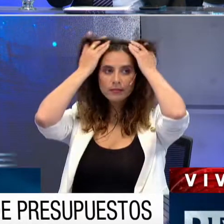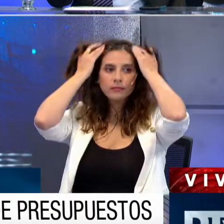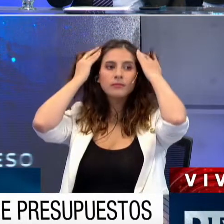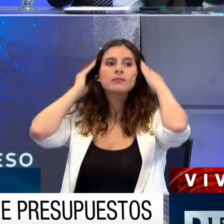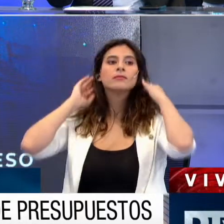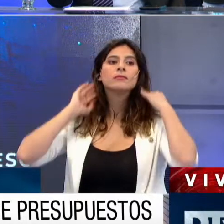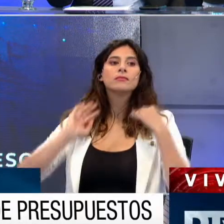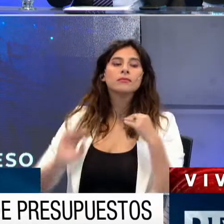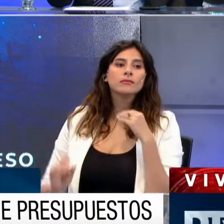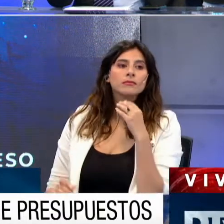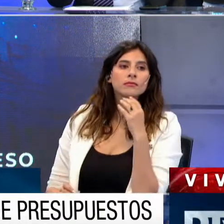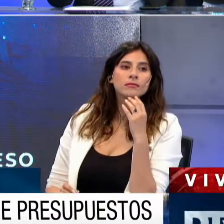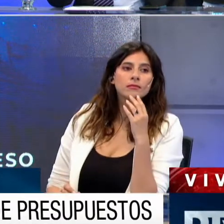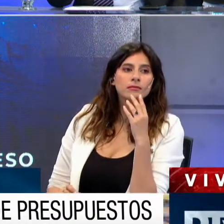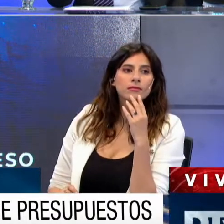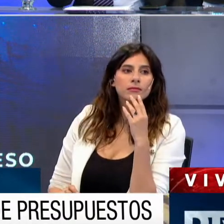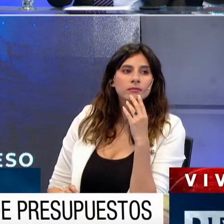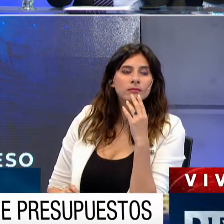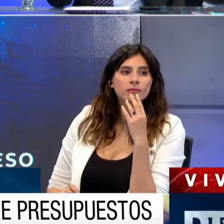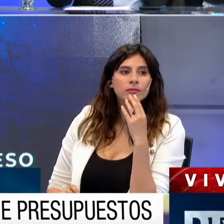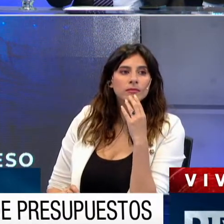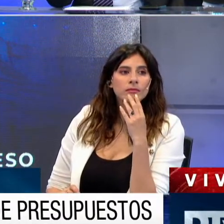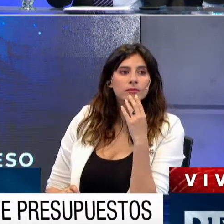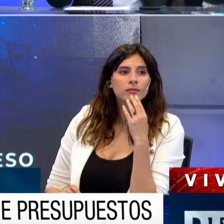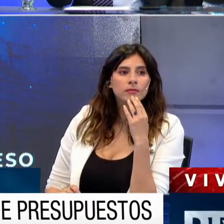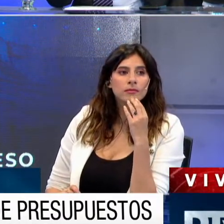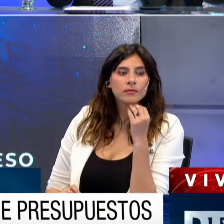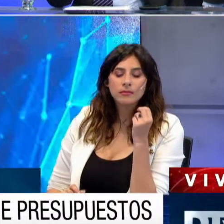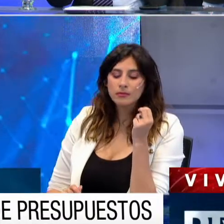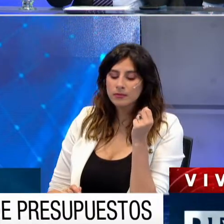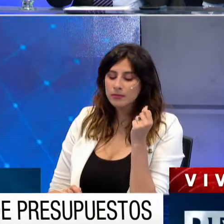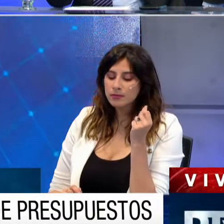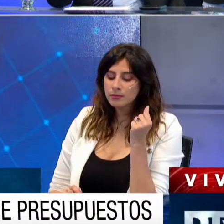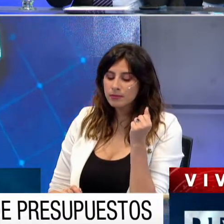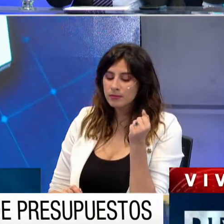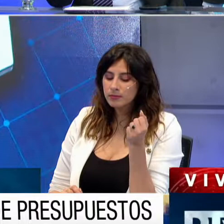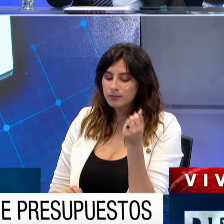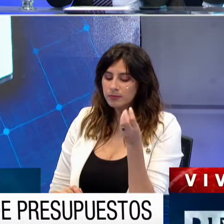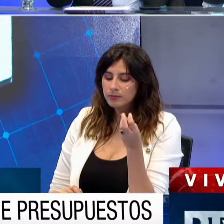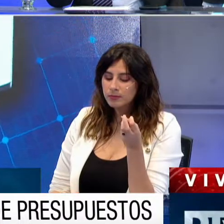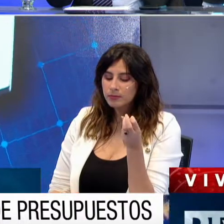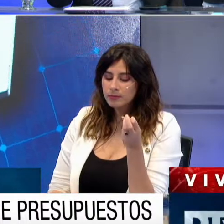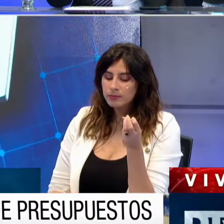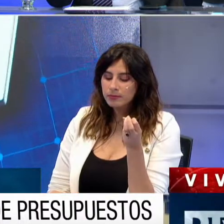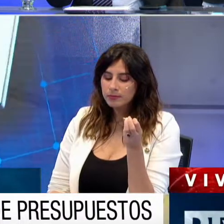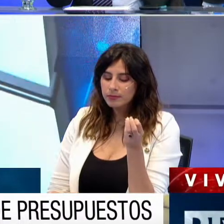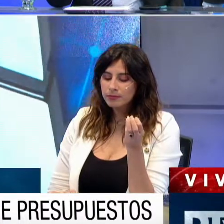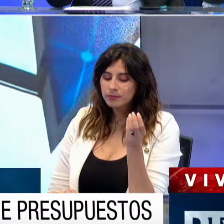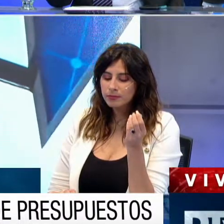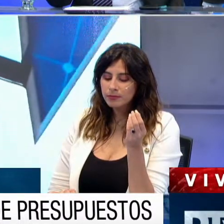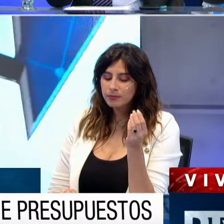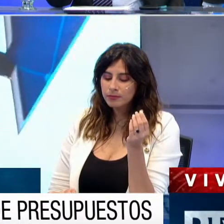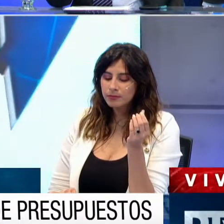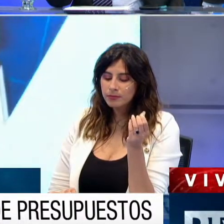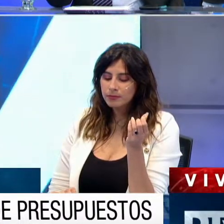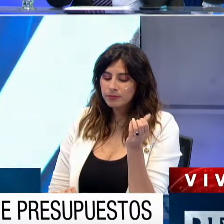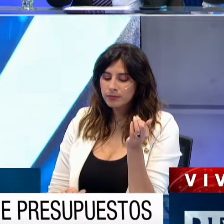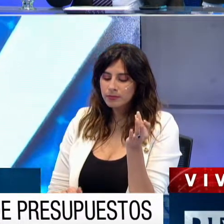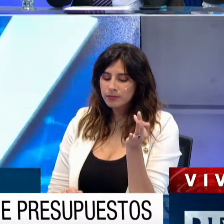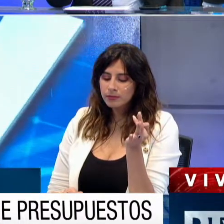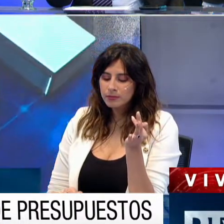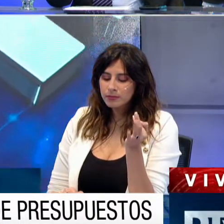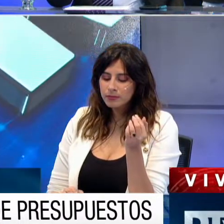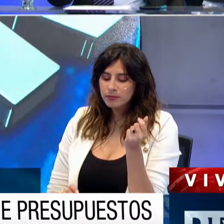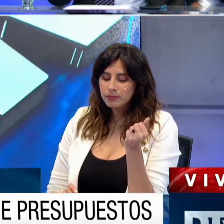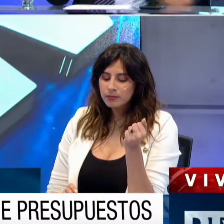dictamen, y ayer lo anticipó en estos micrófonos, en la previa de la sesión, el diputado Eduardo Tognoli, del Frente de Todos, de la